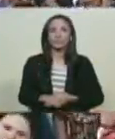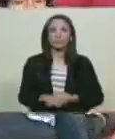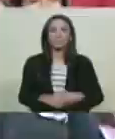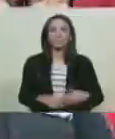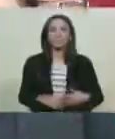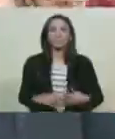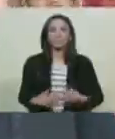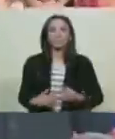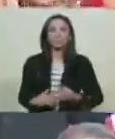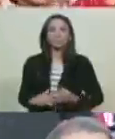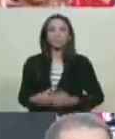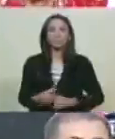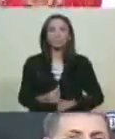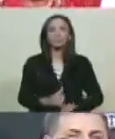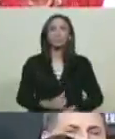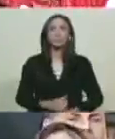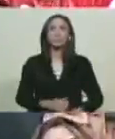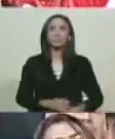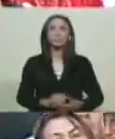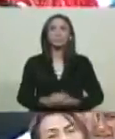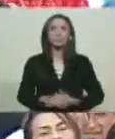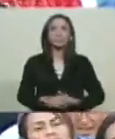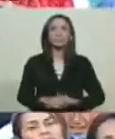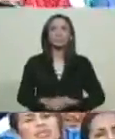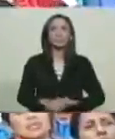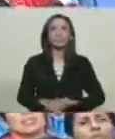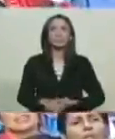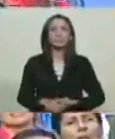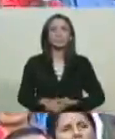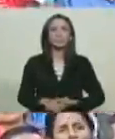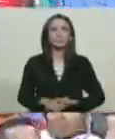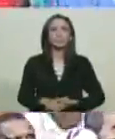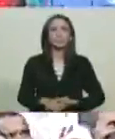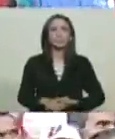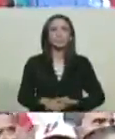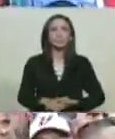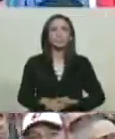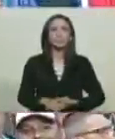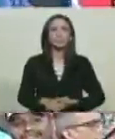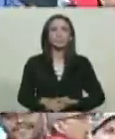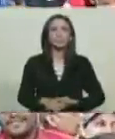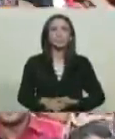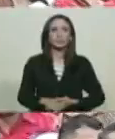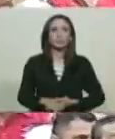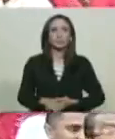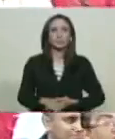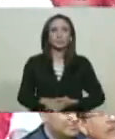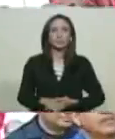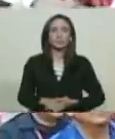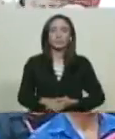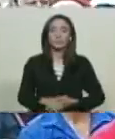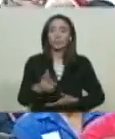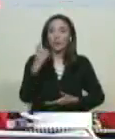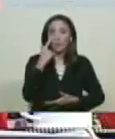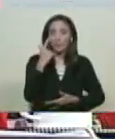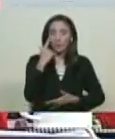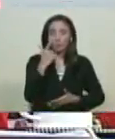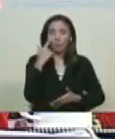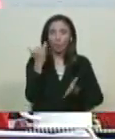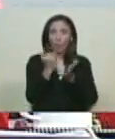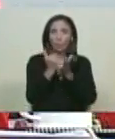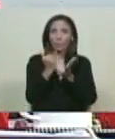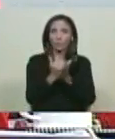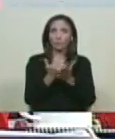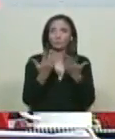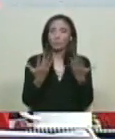¿qué dicen allá? Blanca Tanare, cambio del carro viejo por el carro nuevo. Ahora, fíjense ustedes